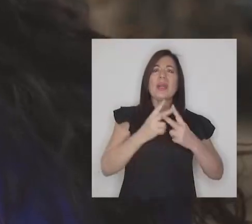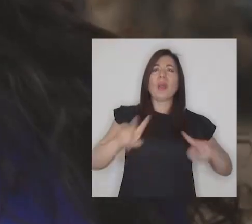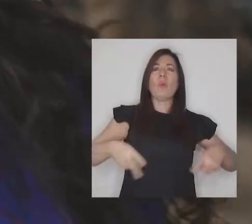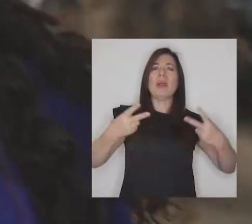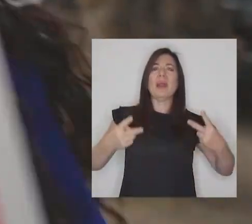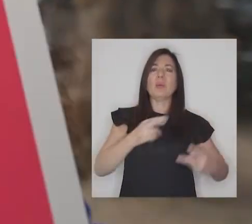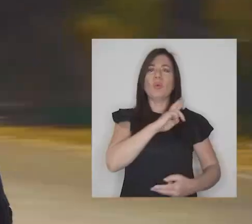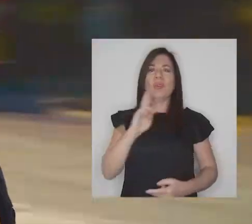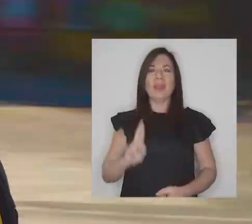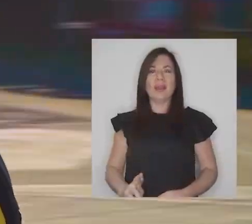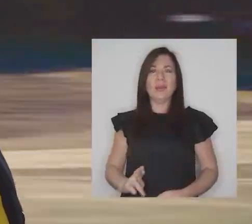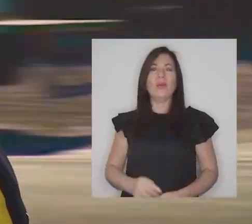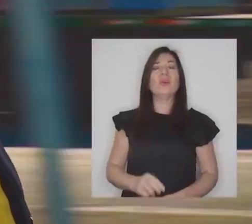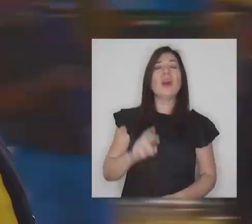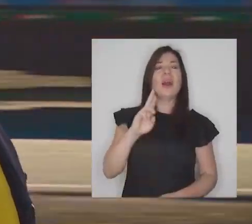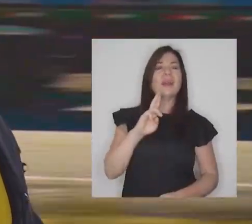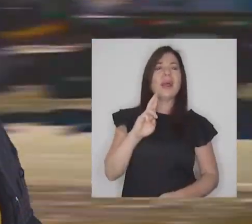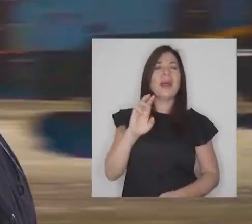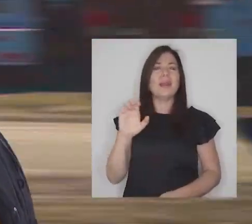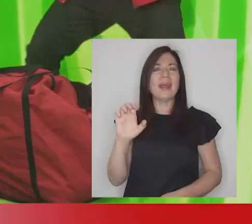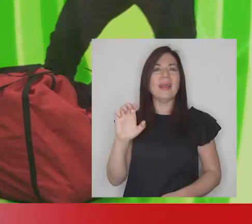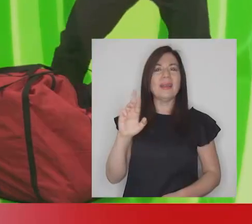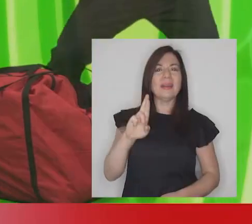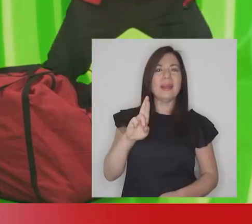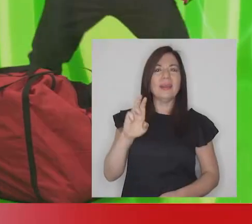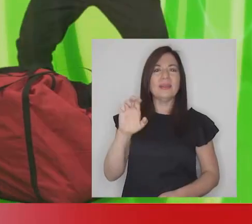reconstruir recuperar republicano